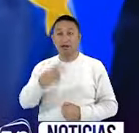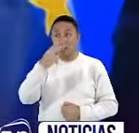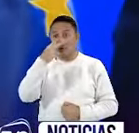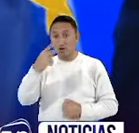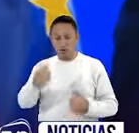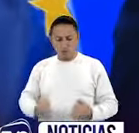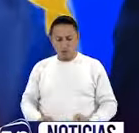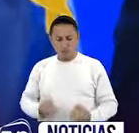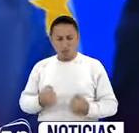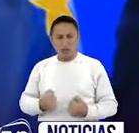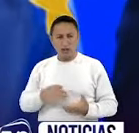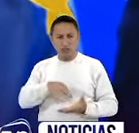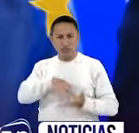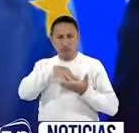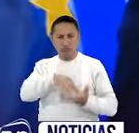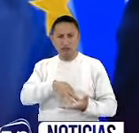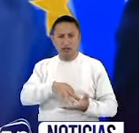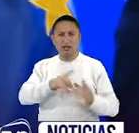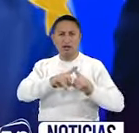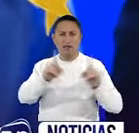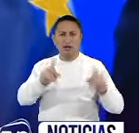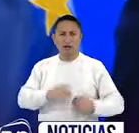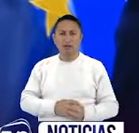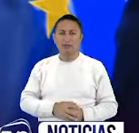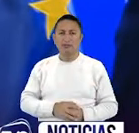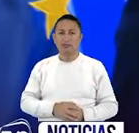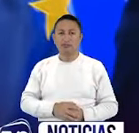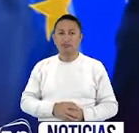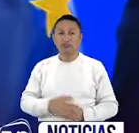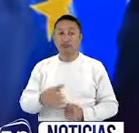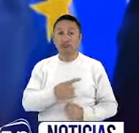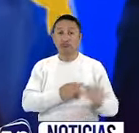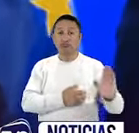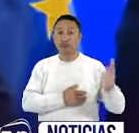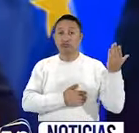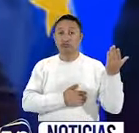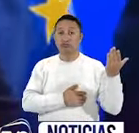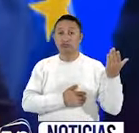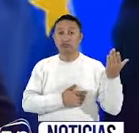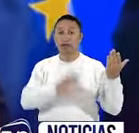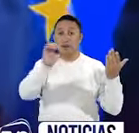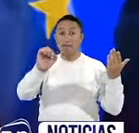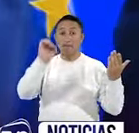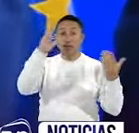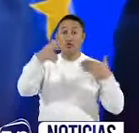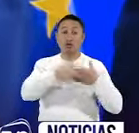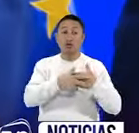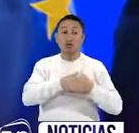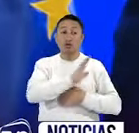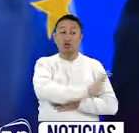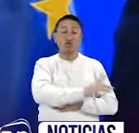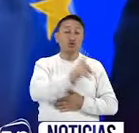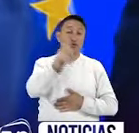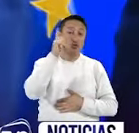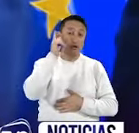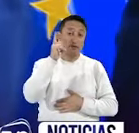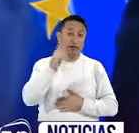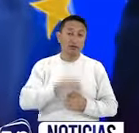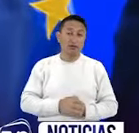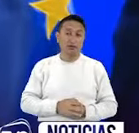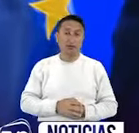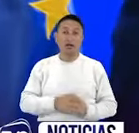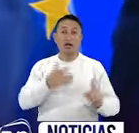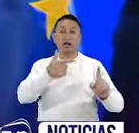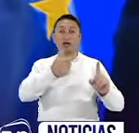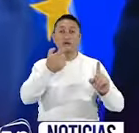no común, cambiaron. Salió en un video de YouTube el jefe de los sicarios del grupo narcoterrorista